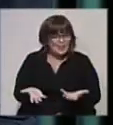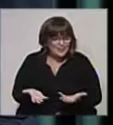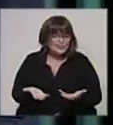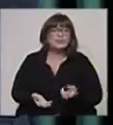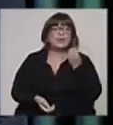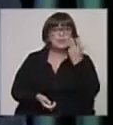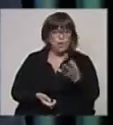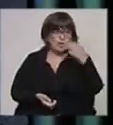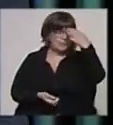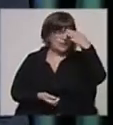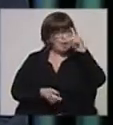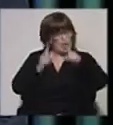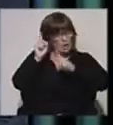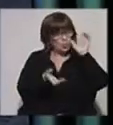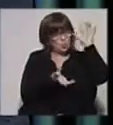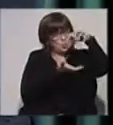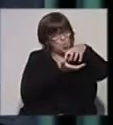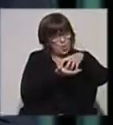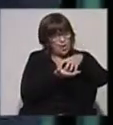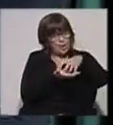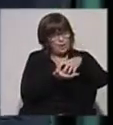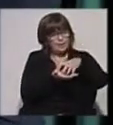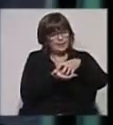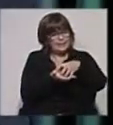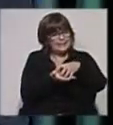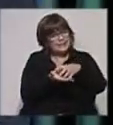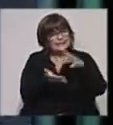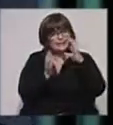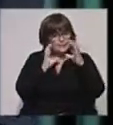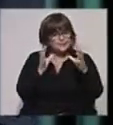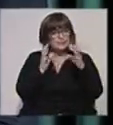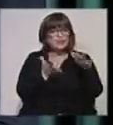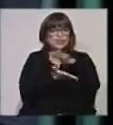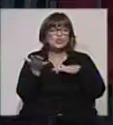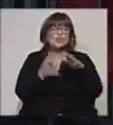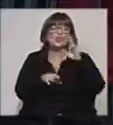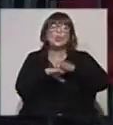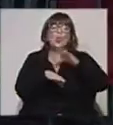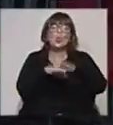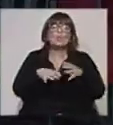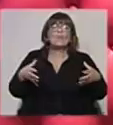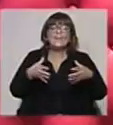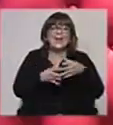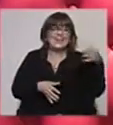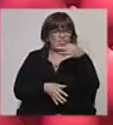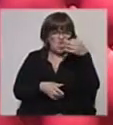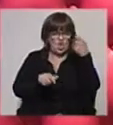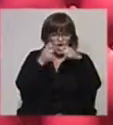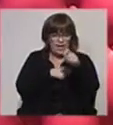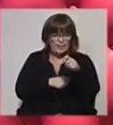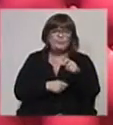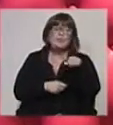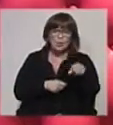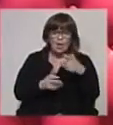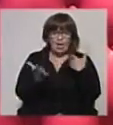de México que se consideran zona hostil por los cárteles, ¿no? Tuviste que mediar con narcos, ¿no? Por